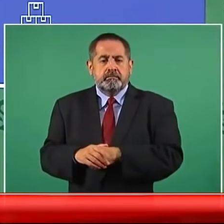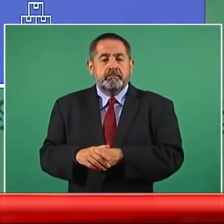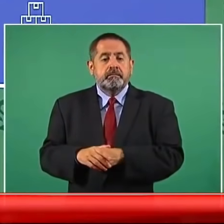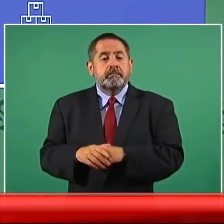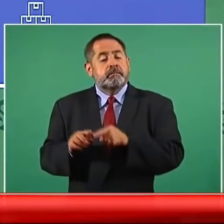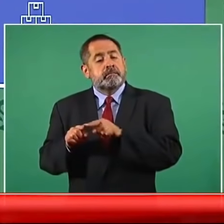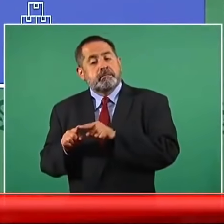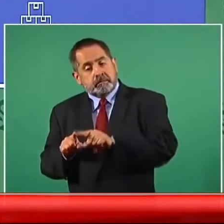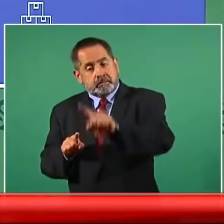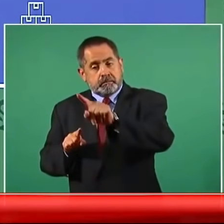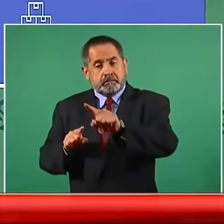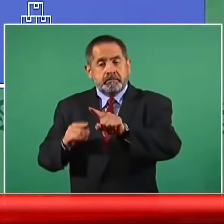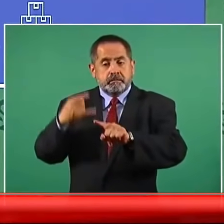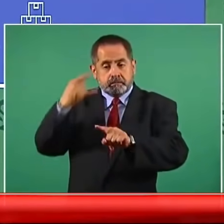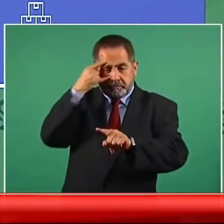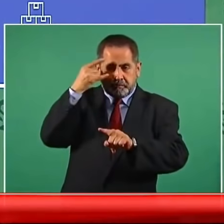Campeche.